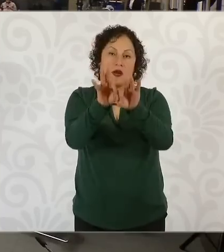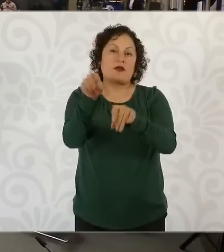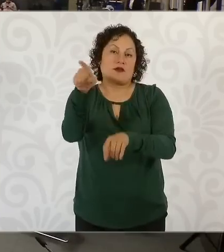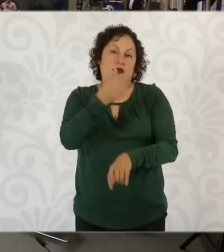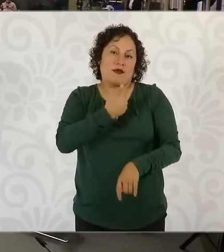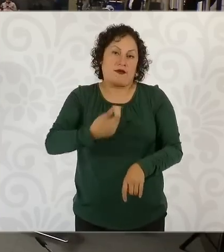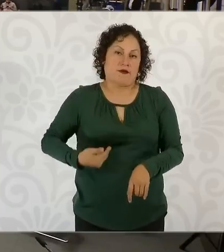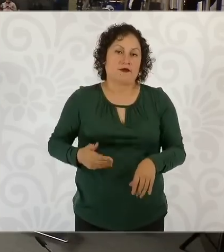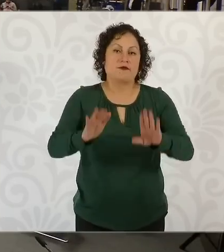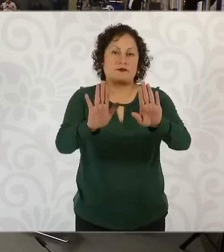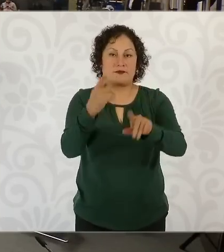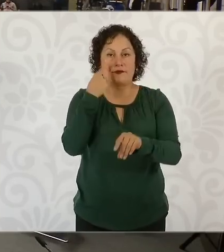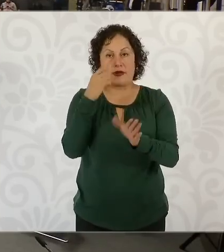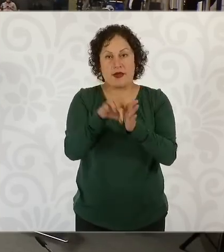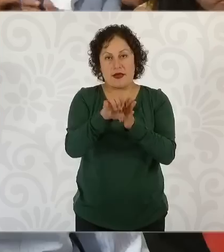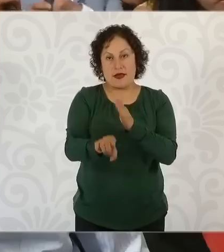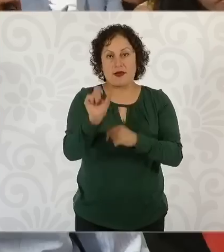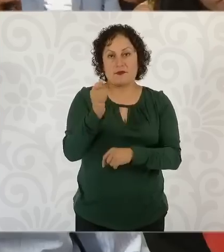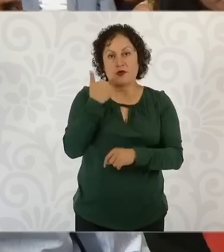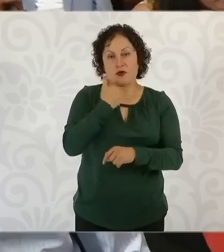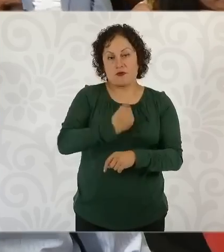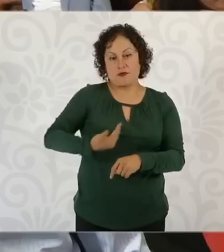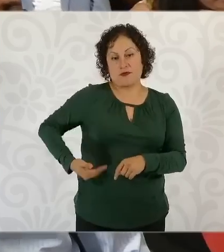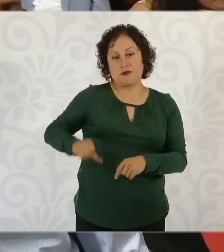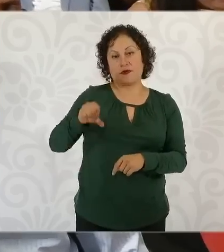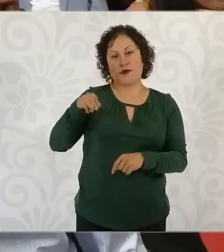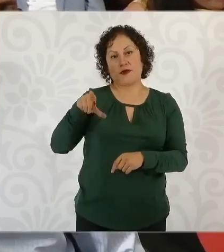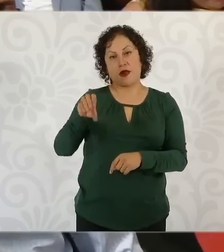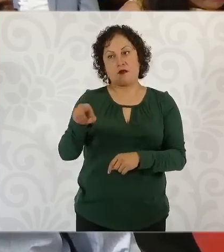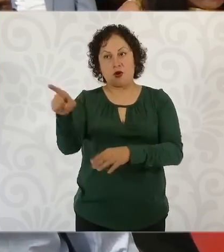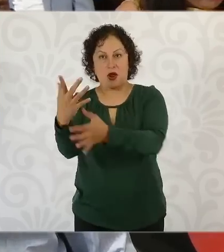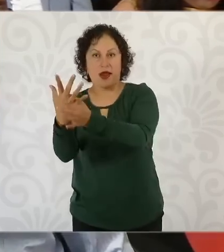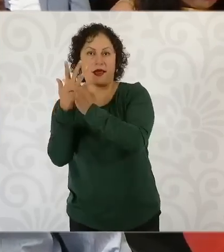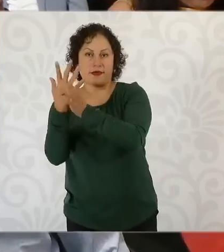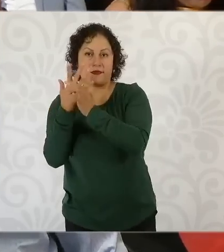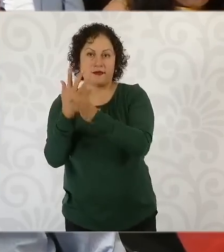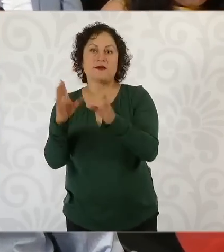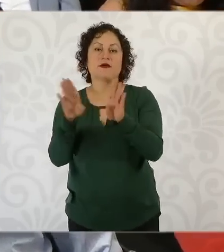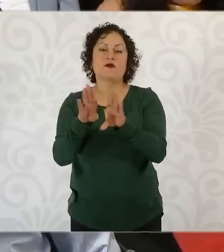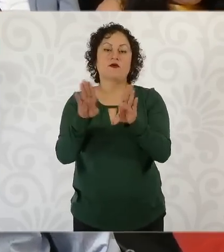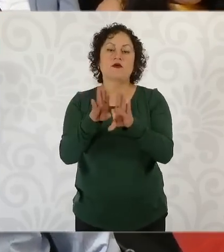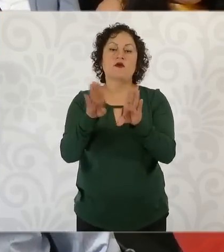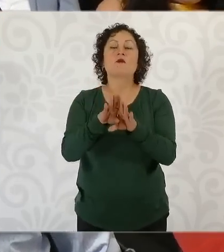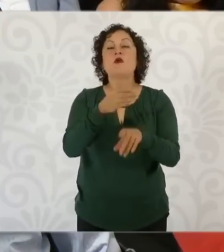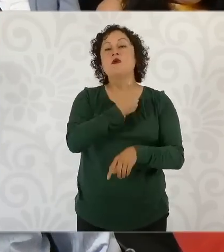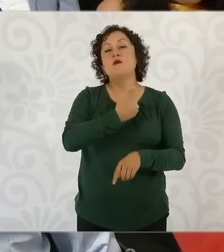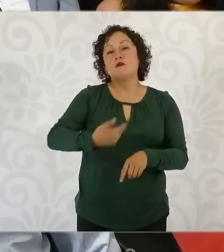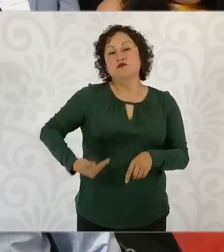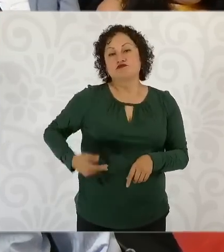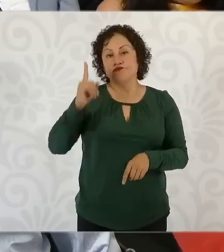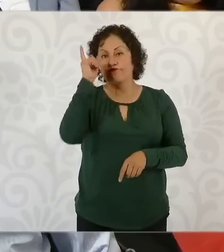la anterior administración del expresidente Andrés Manuel López Obrador, que será difícil resistir el embate desde el Ejecutivo Federal y